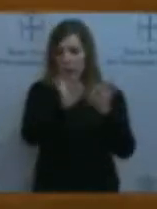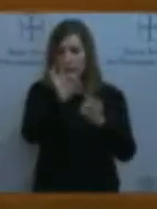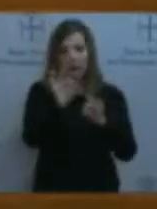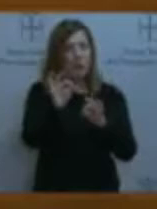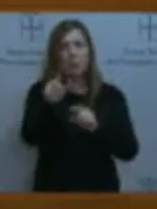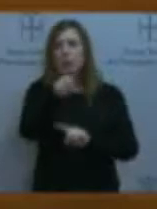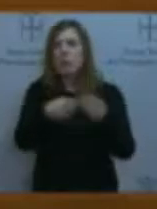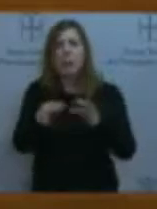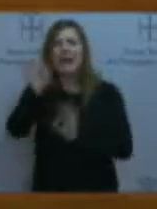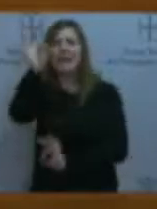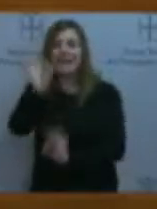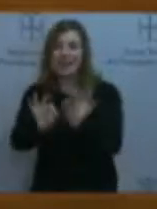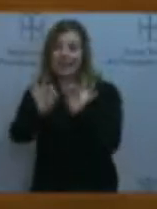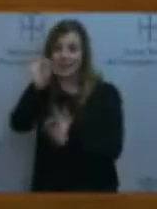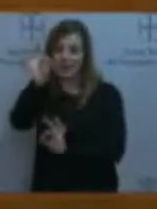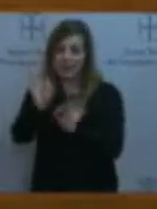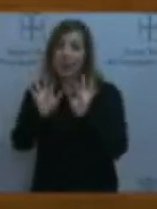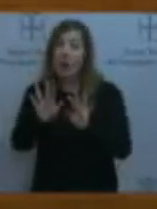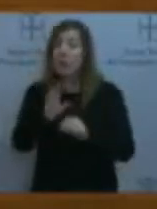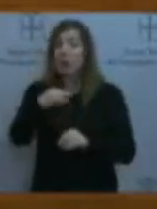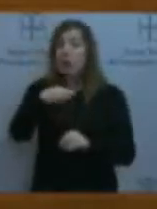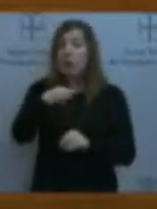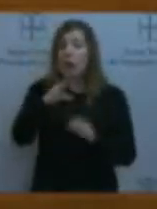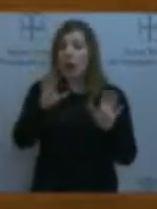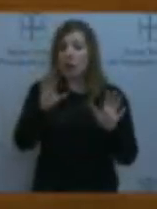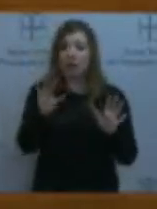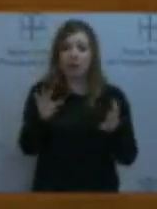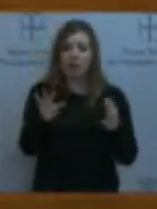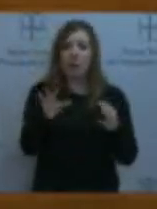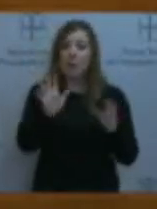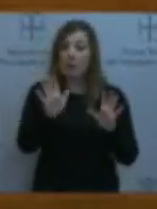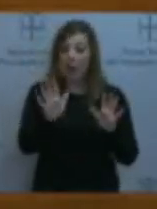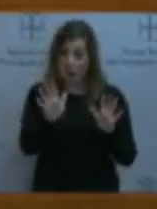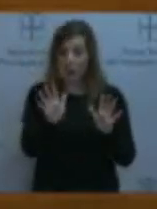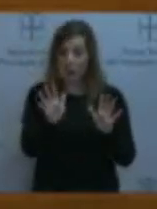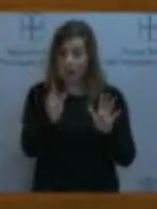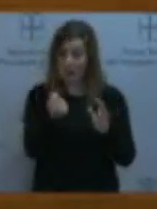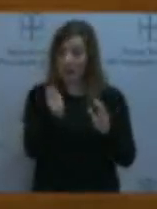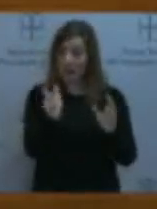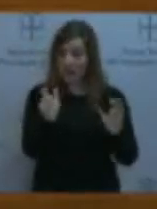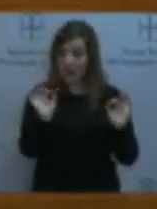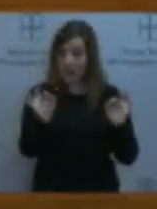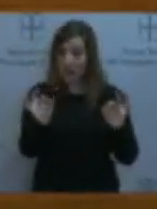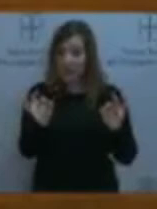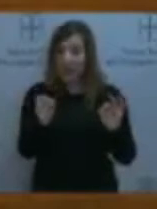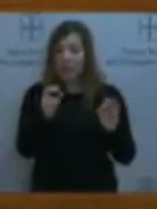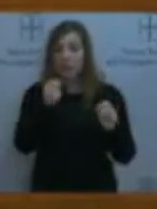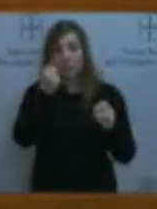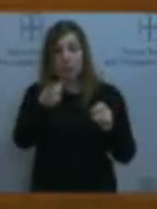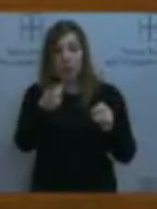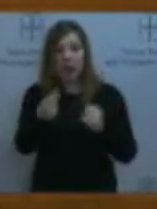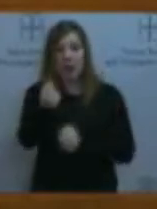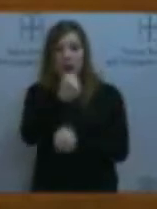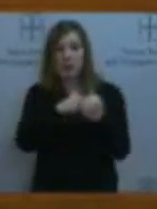intereses. Pero con todo, ese volumen absoluto nos da cuenta de cuál es la vulnerabilidad de nuestra economía. Este año